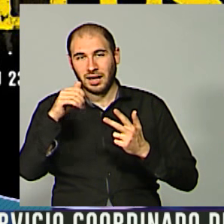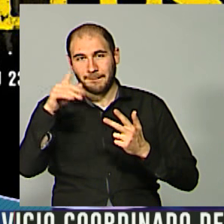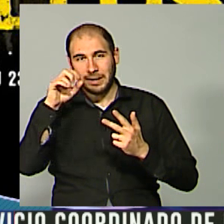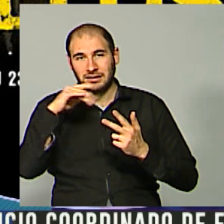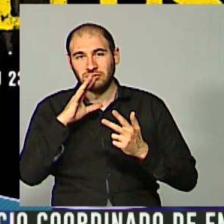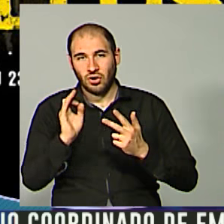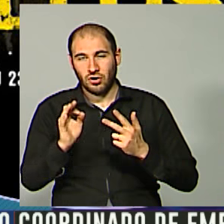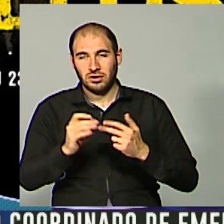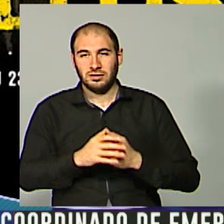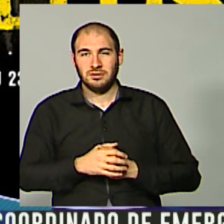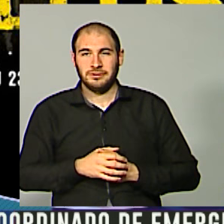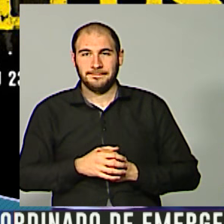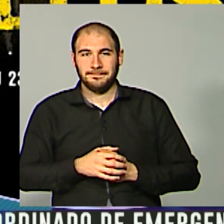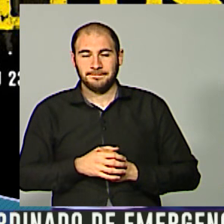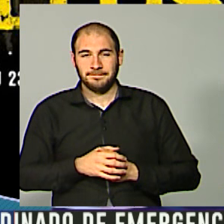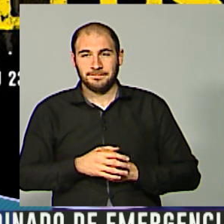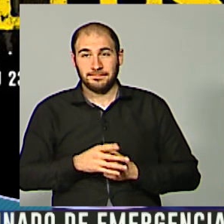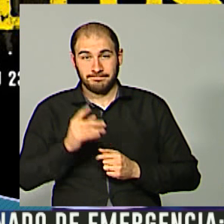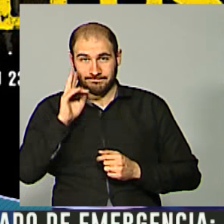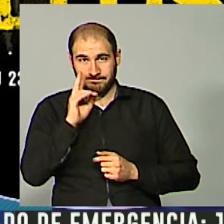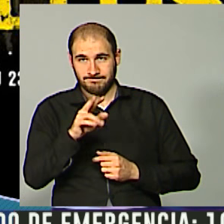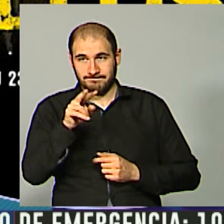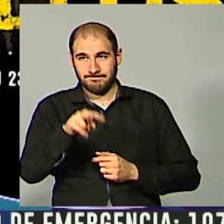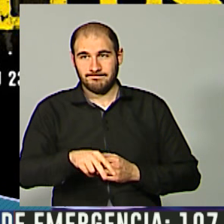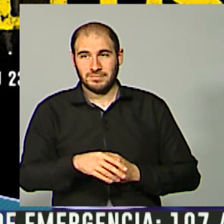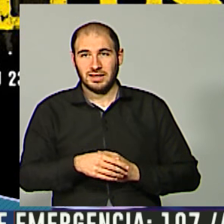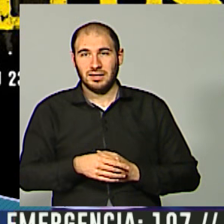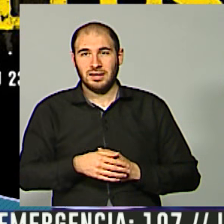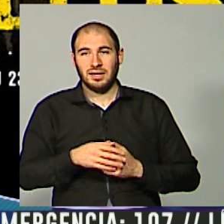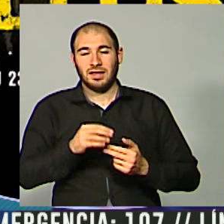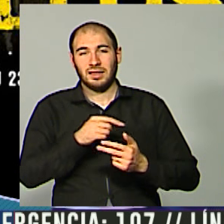caso, como podrán ver, hay tres